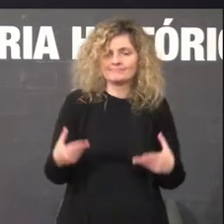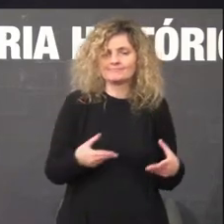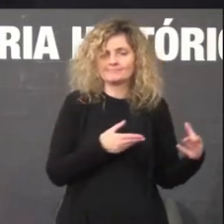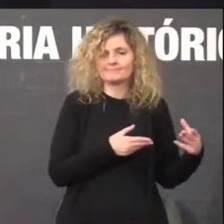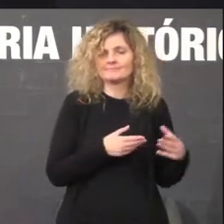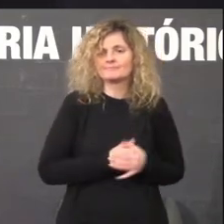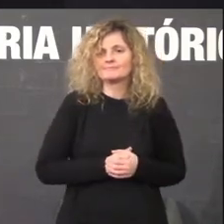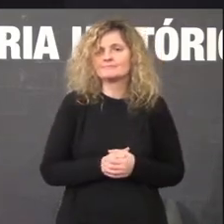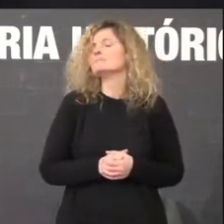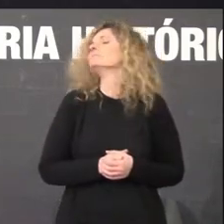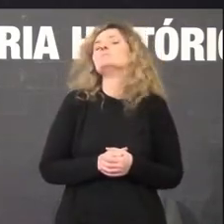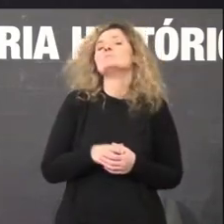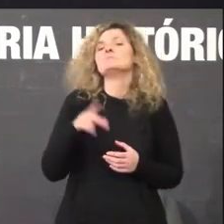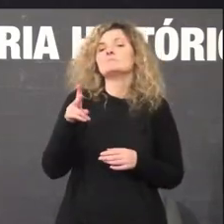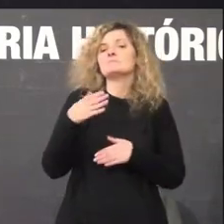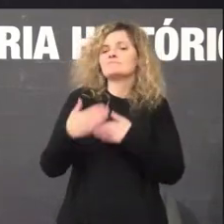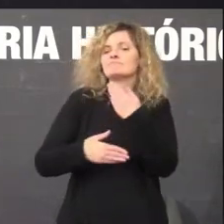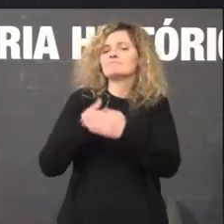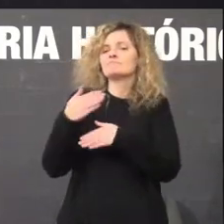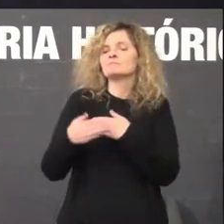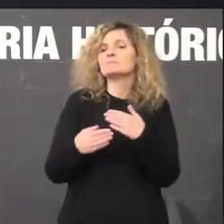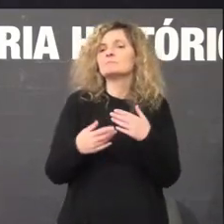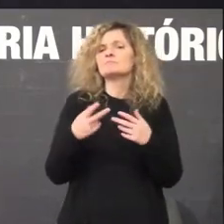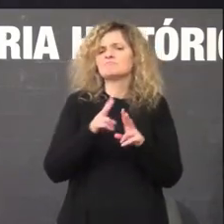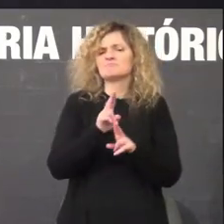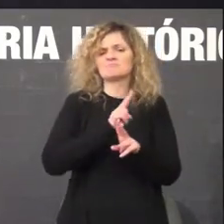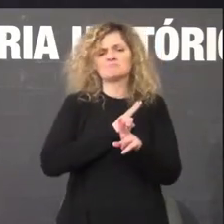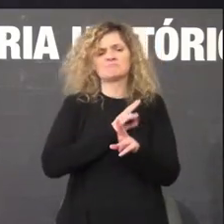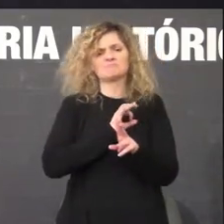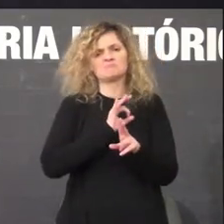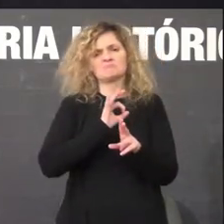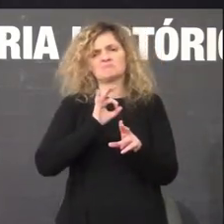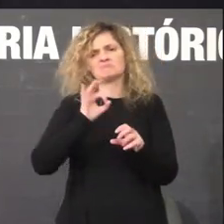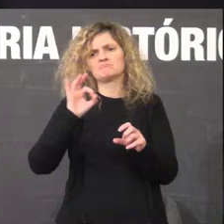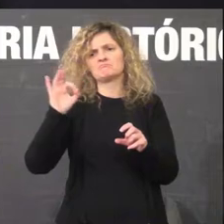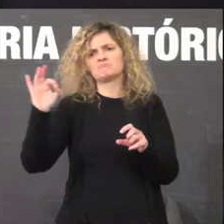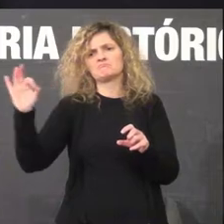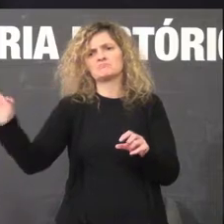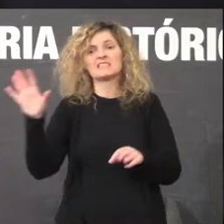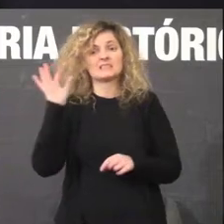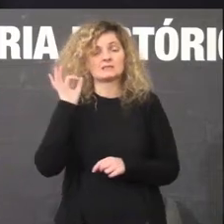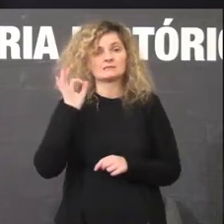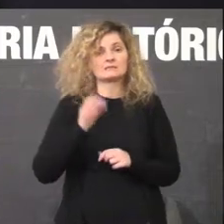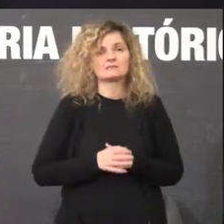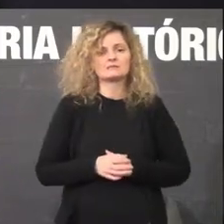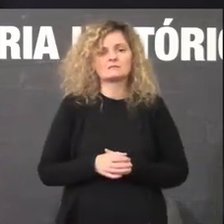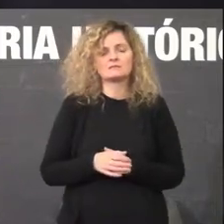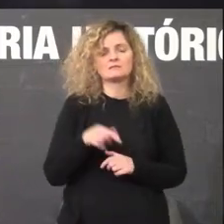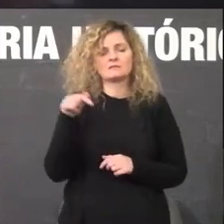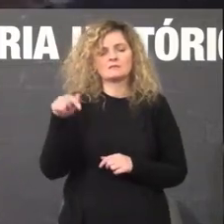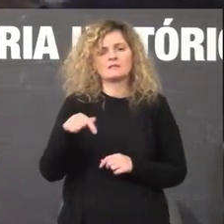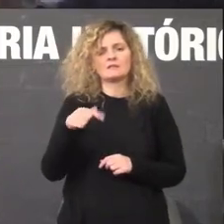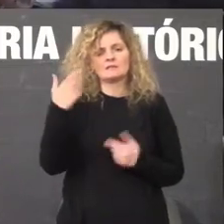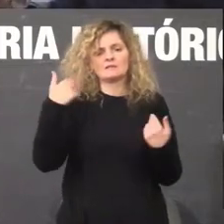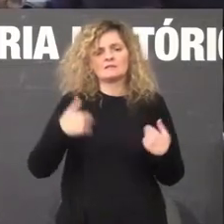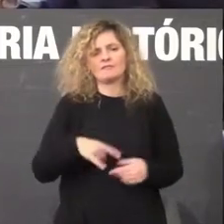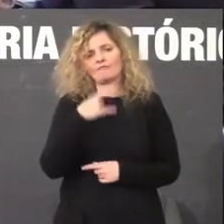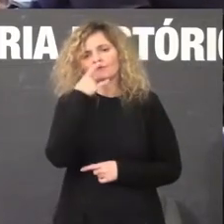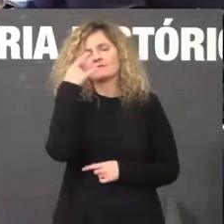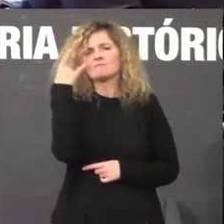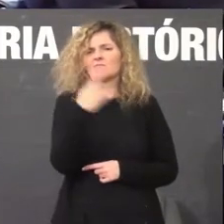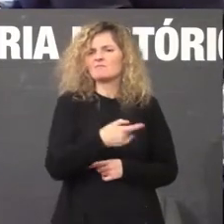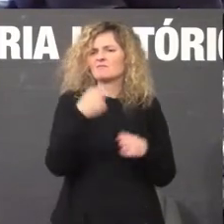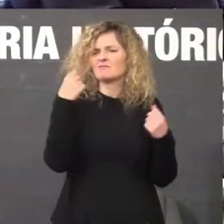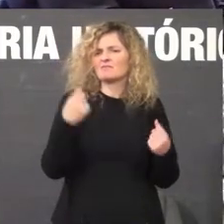Y sigue el su periplo y ni una respuesta de la chica. El que estaba prendado de